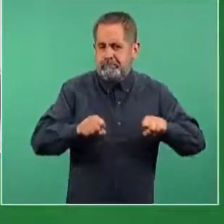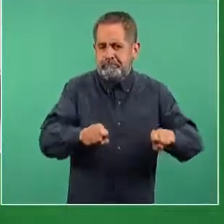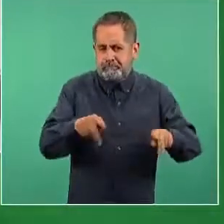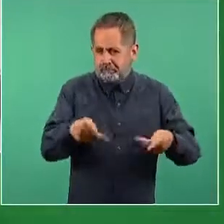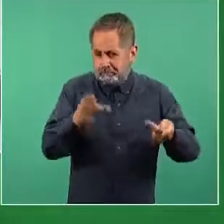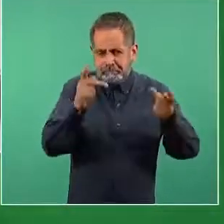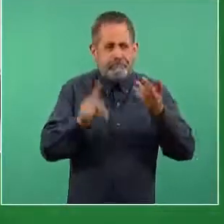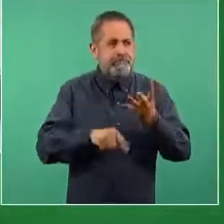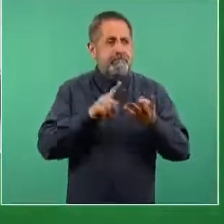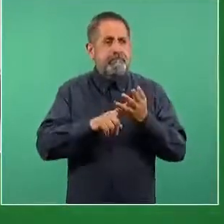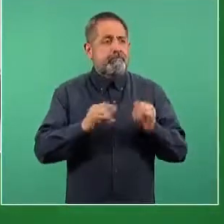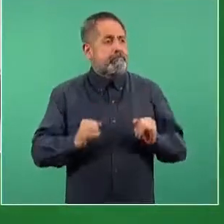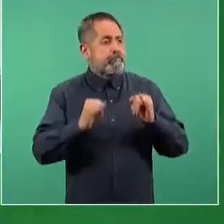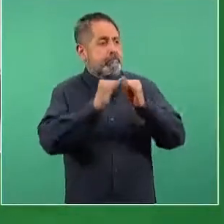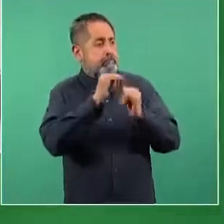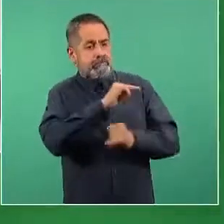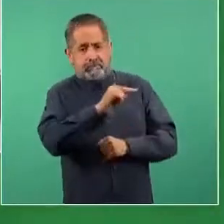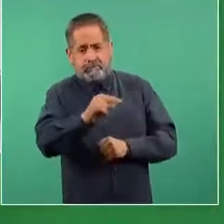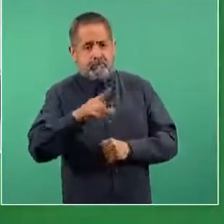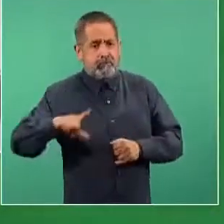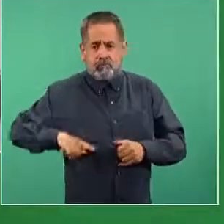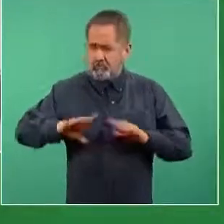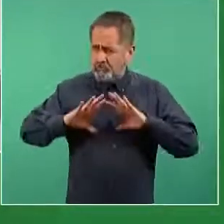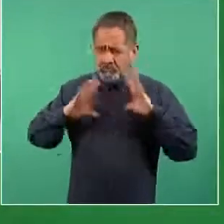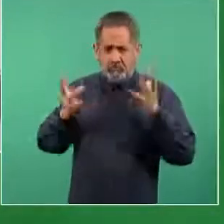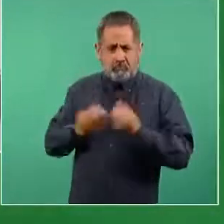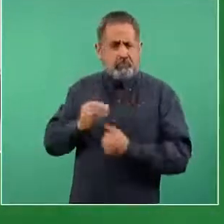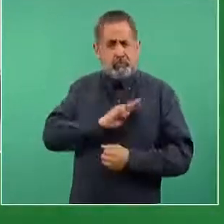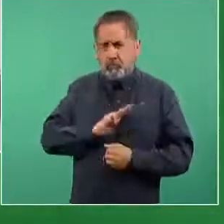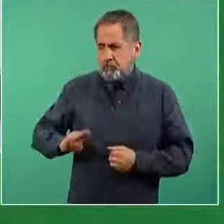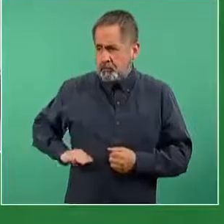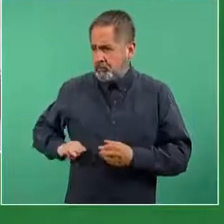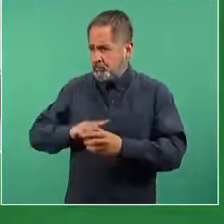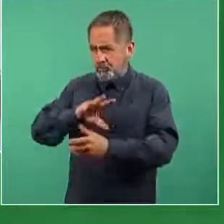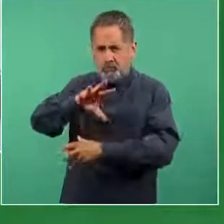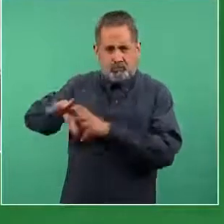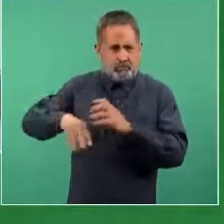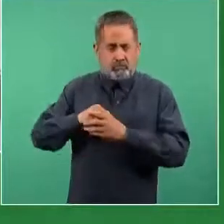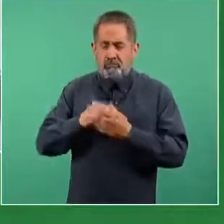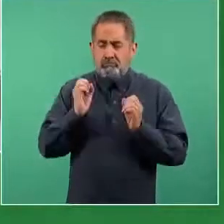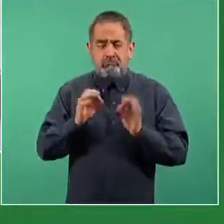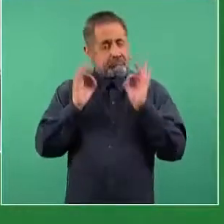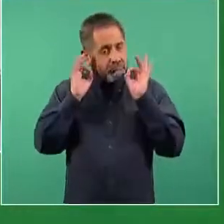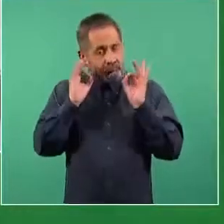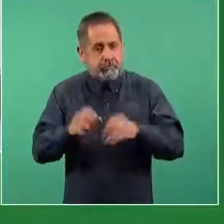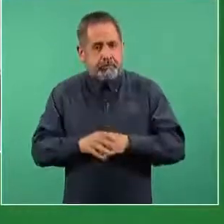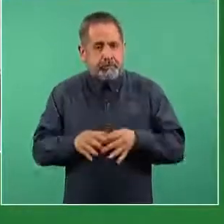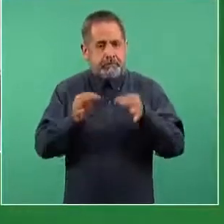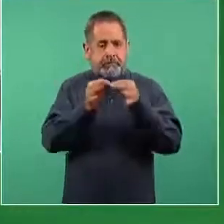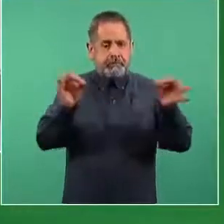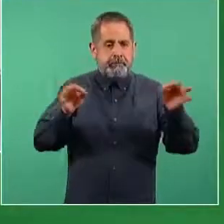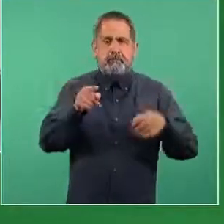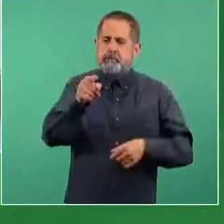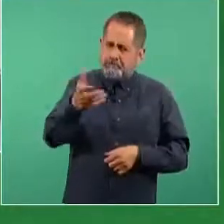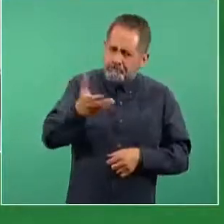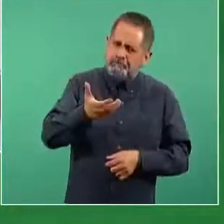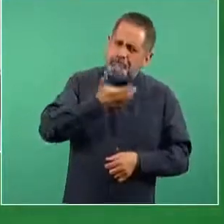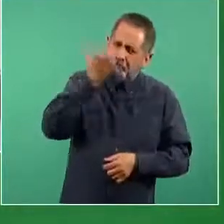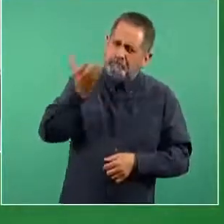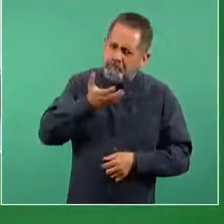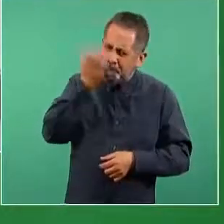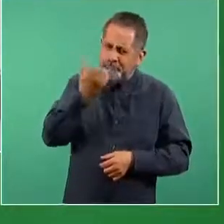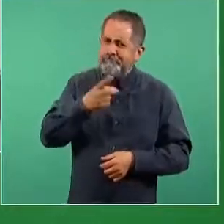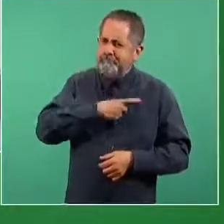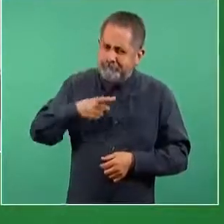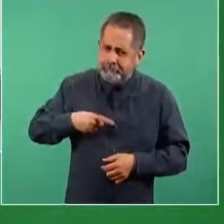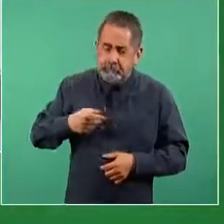departamentales, instituciones y gobiernos municipales. La frase que se haga costumbre acompaña